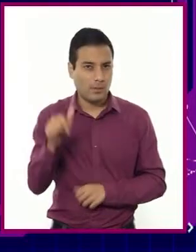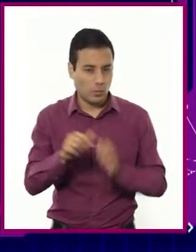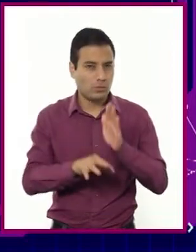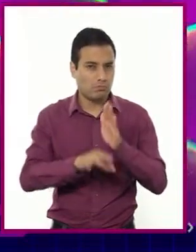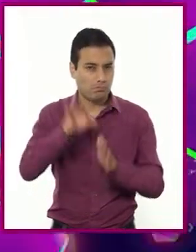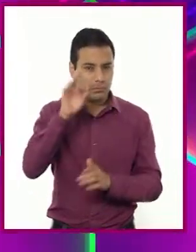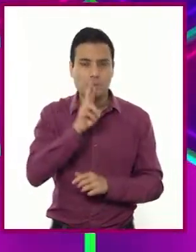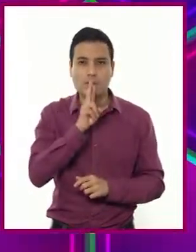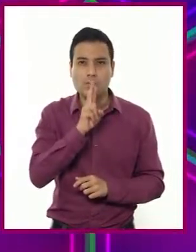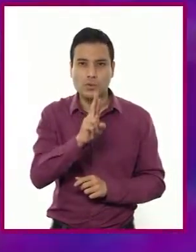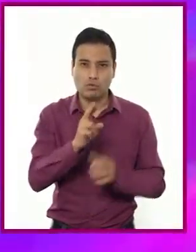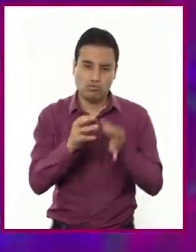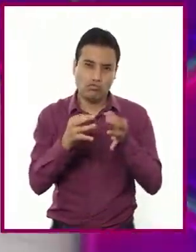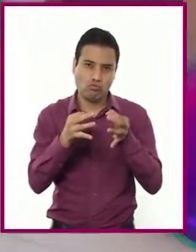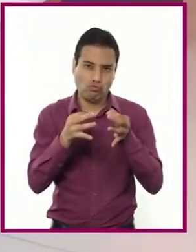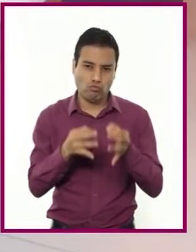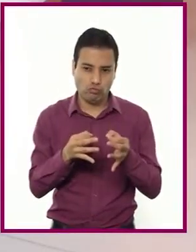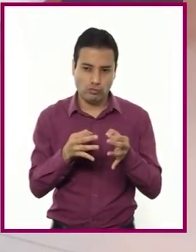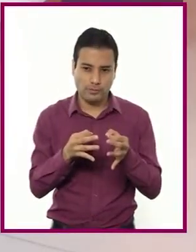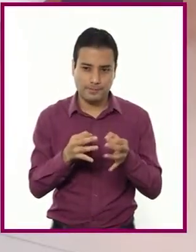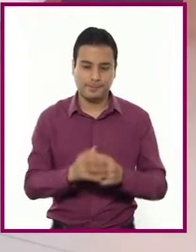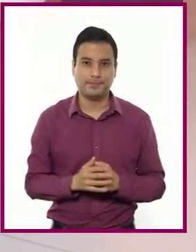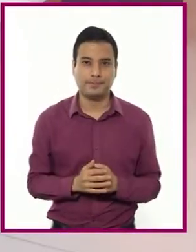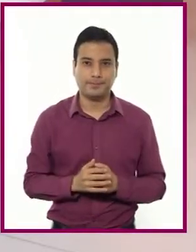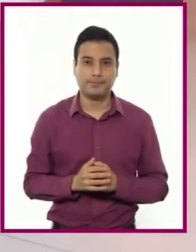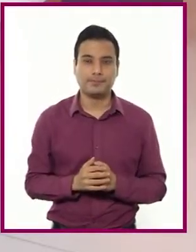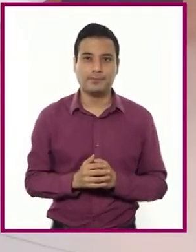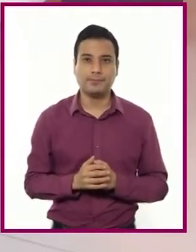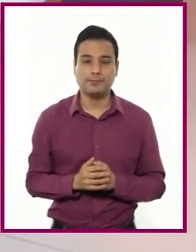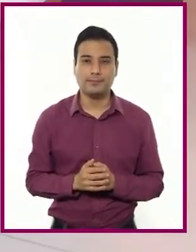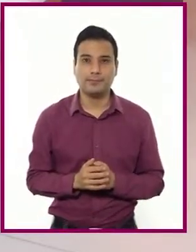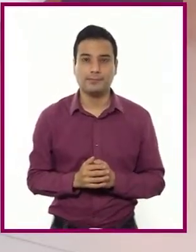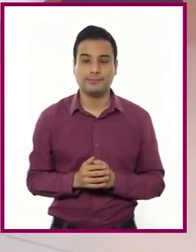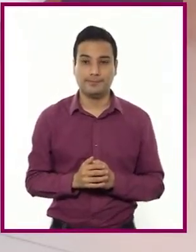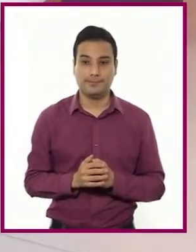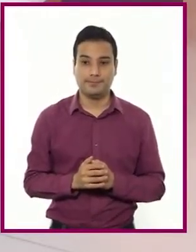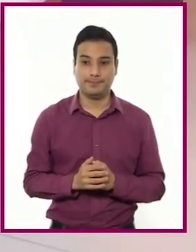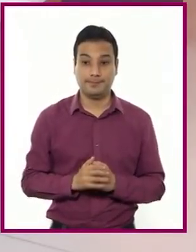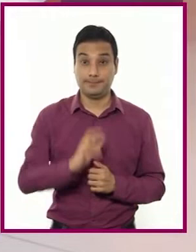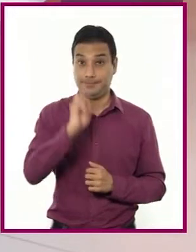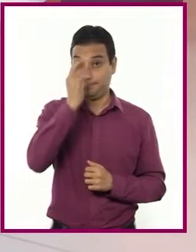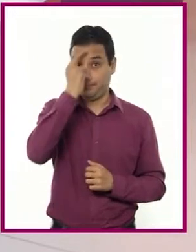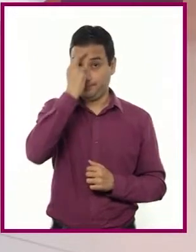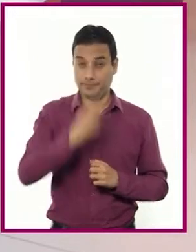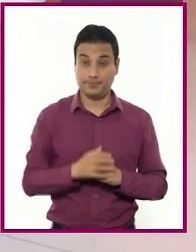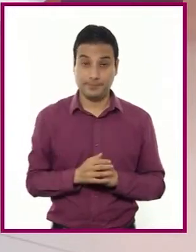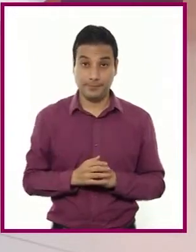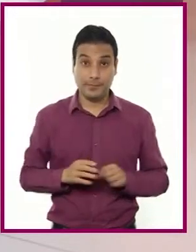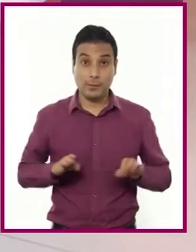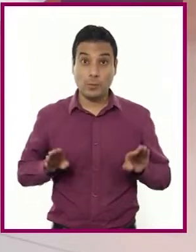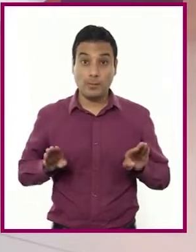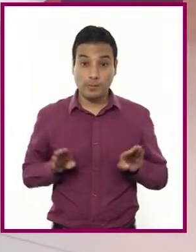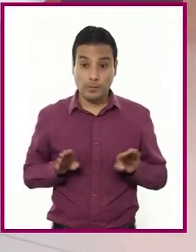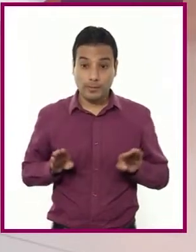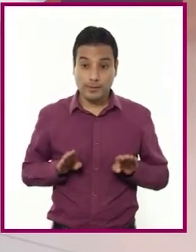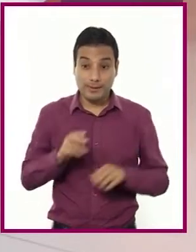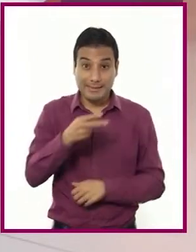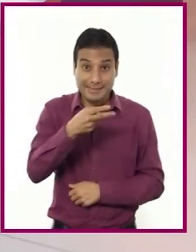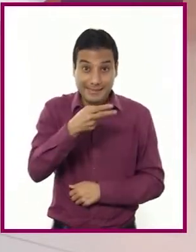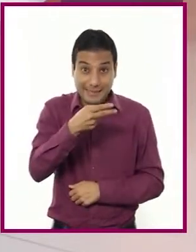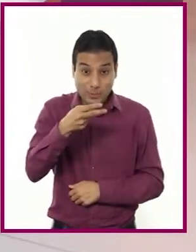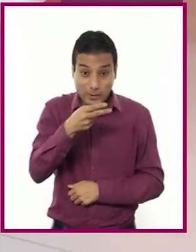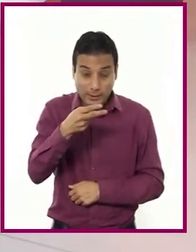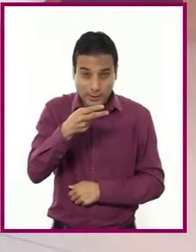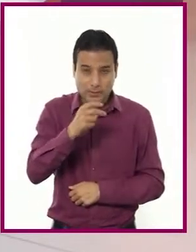de estos. También es importante recordar que las propiedades de la igualdad nos permiten